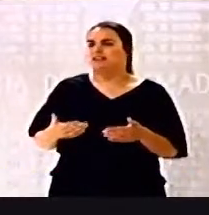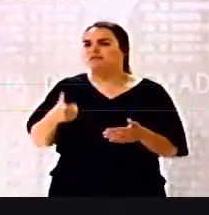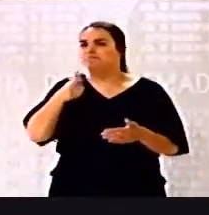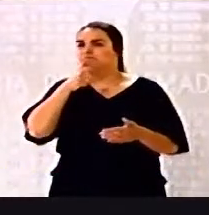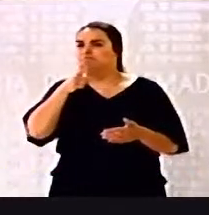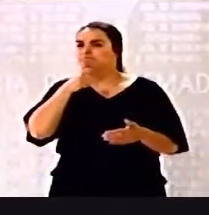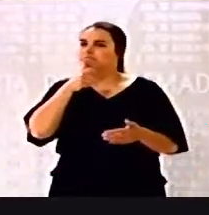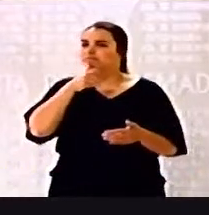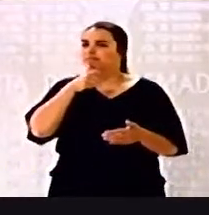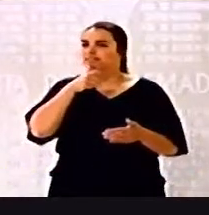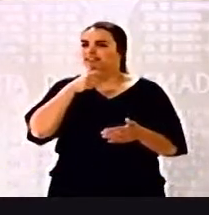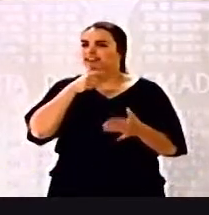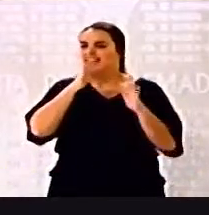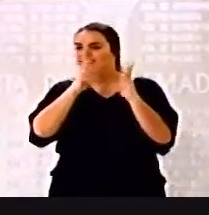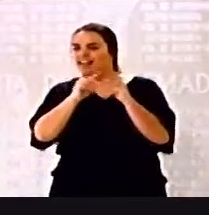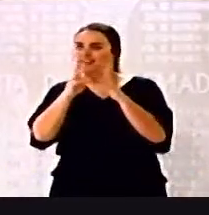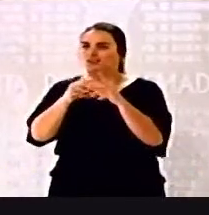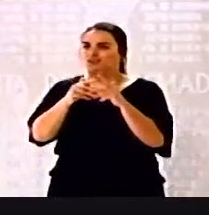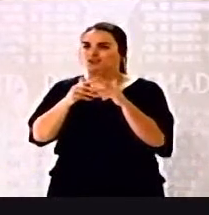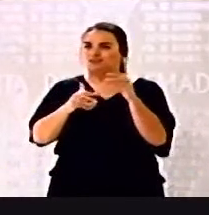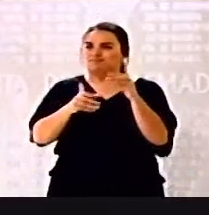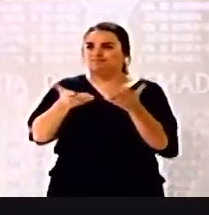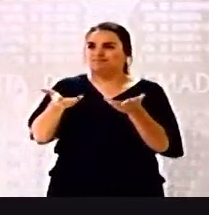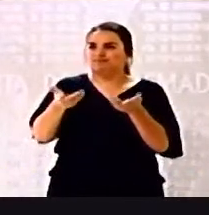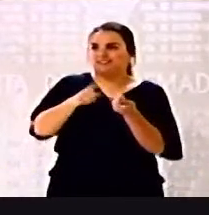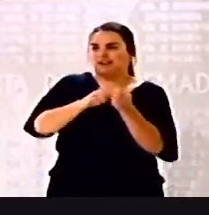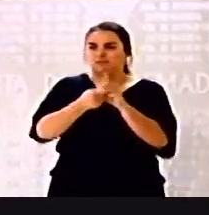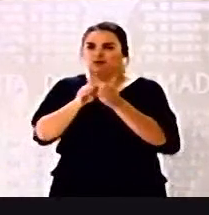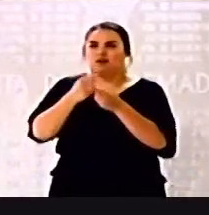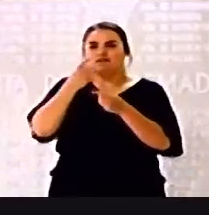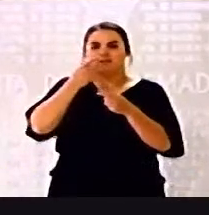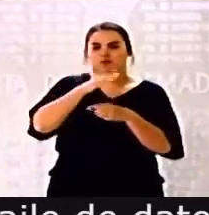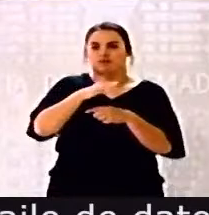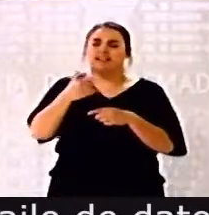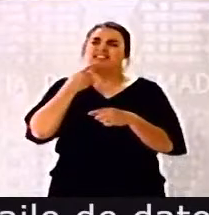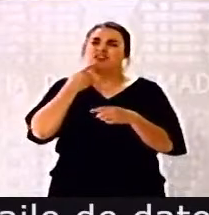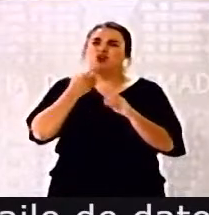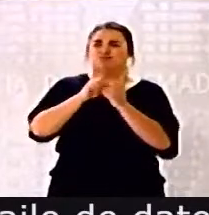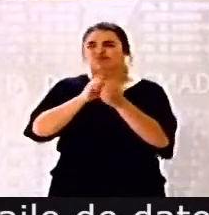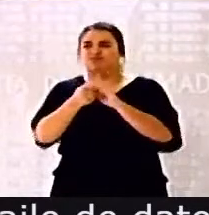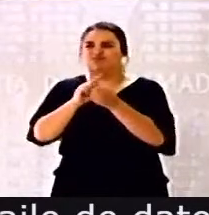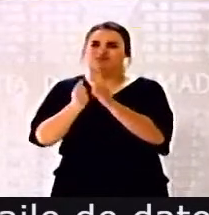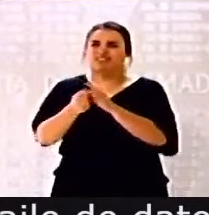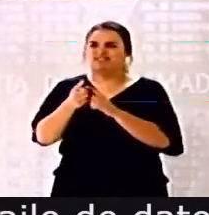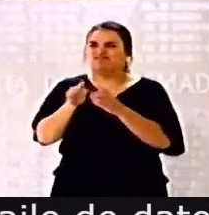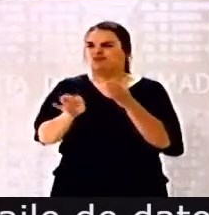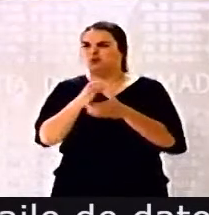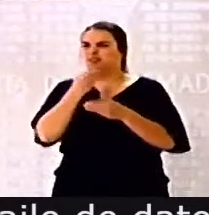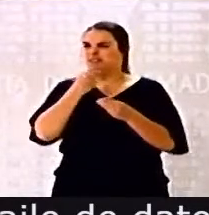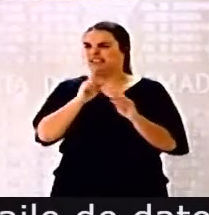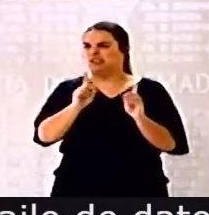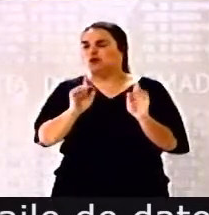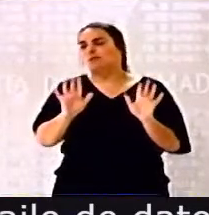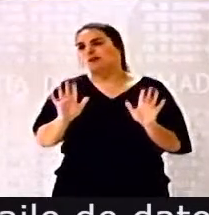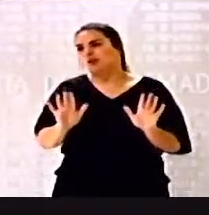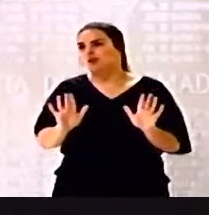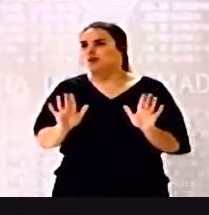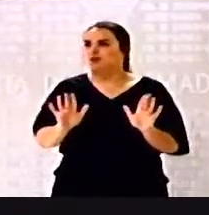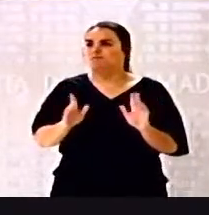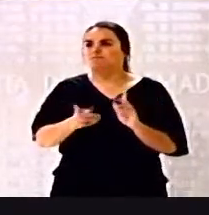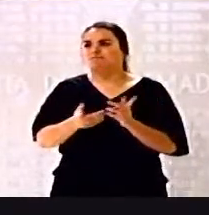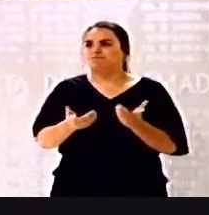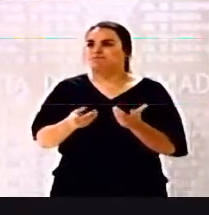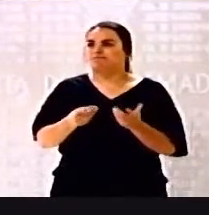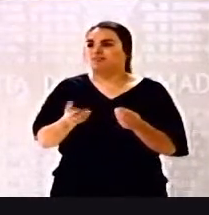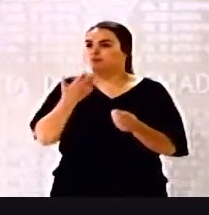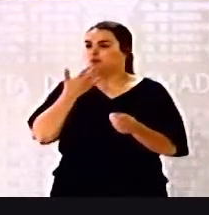Baile de datos. Ayer, baile de datos de fallecidos. Digo que la palabra baile quizá no es la más afortunada. Pero es que, por